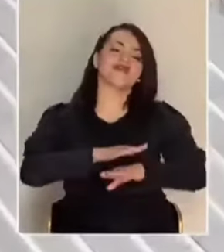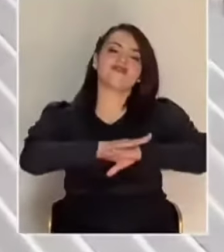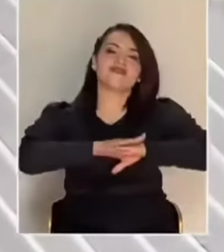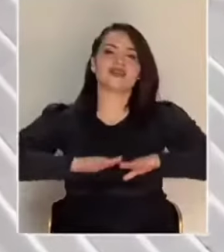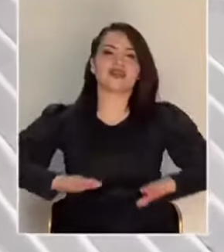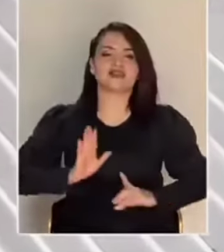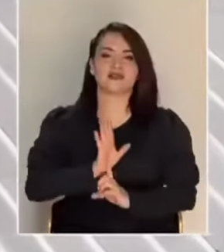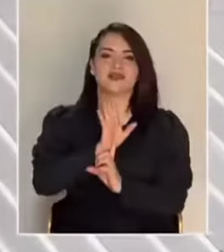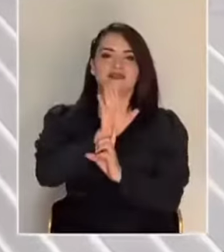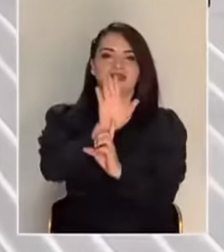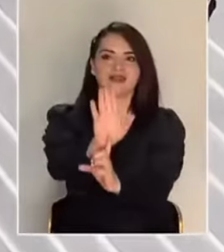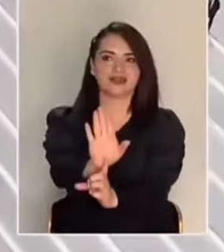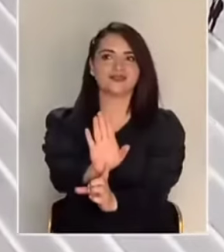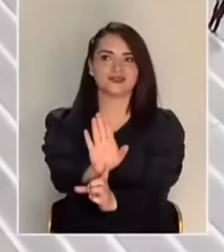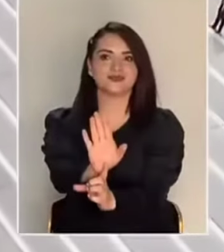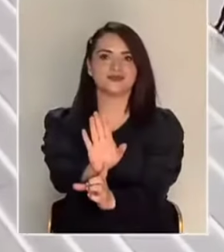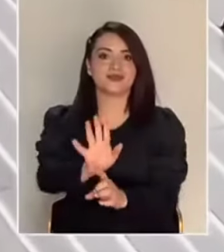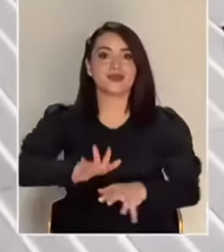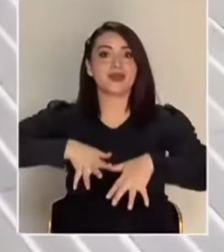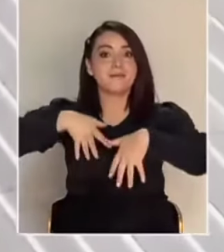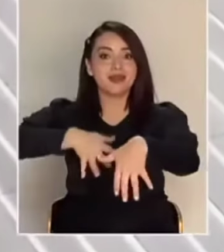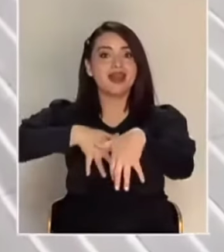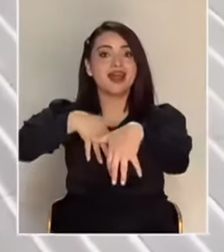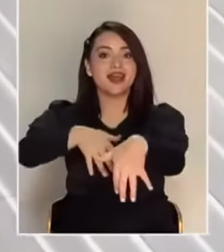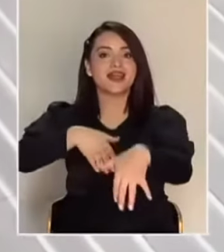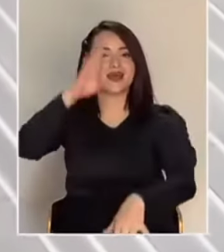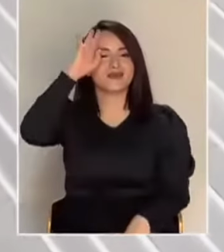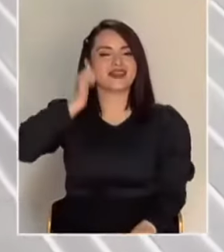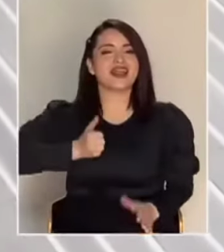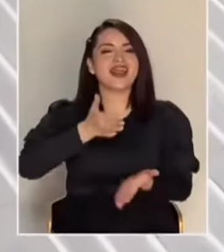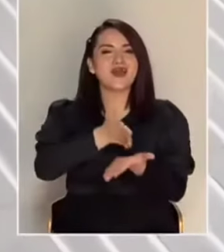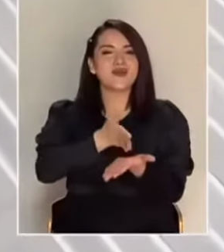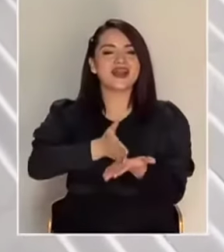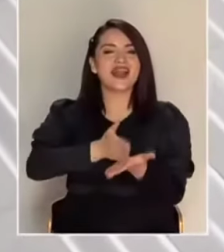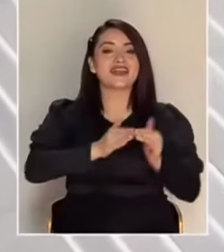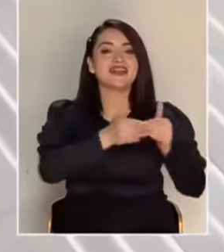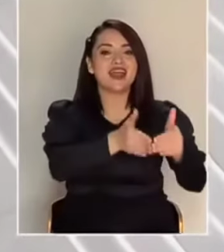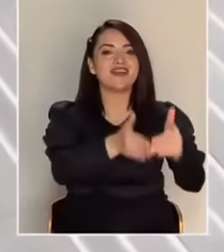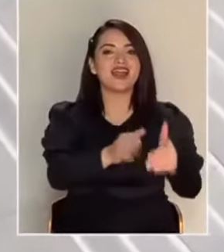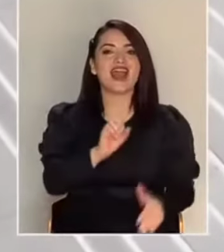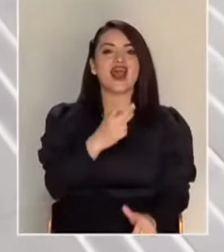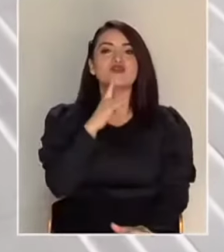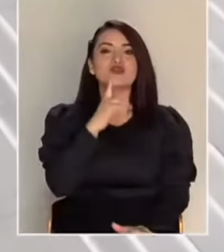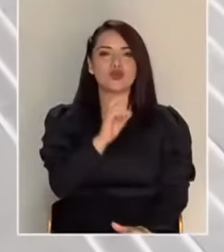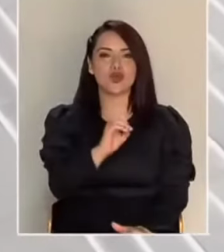presentación en la gran parada militar la Escuela Naval Arturo Prat.